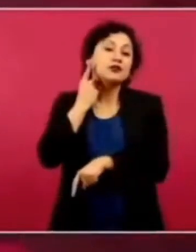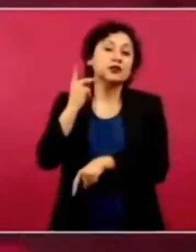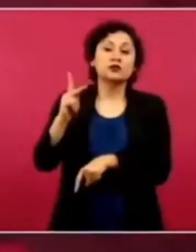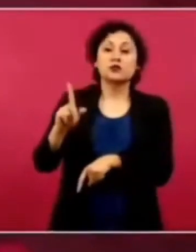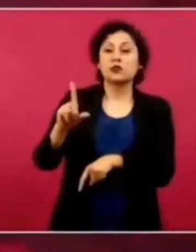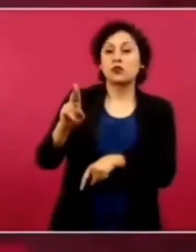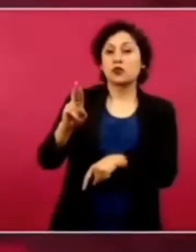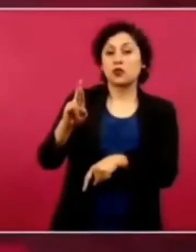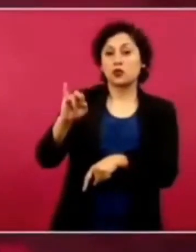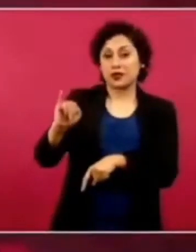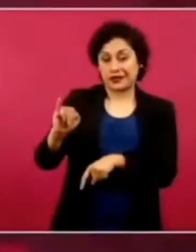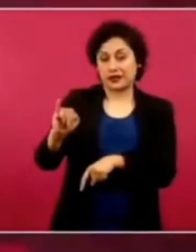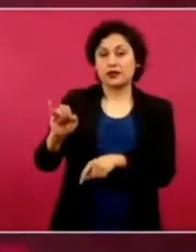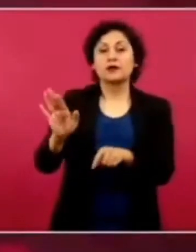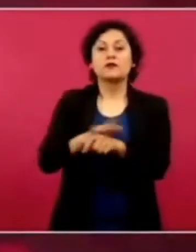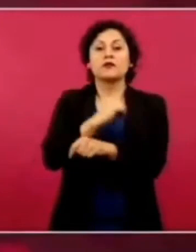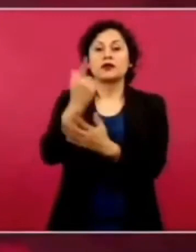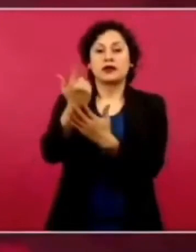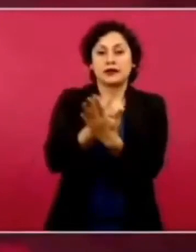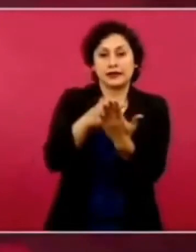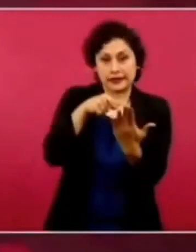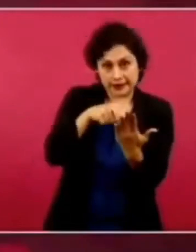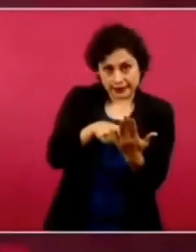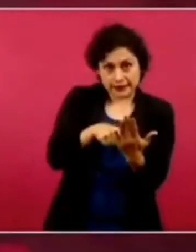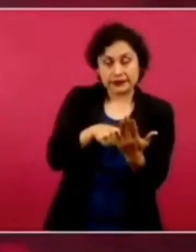200 por listas